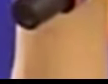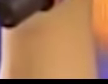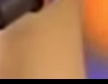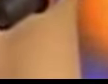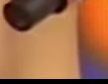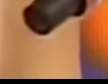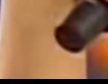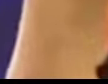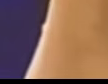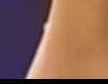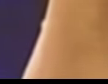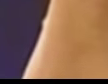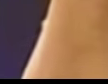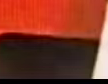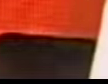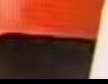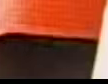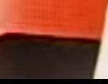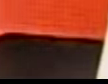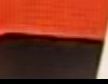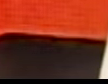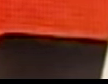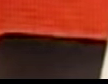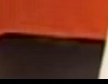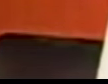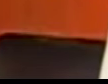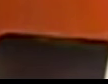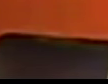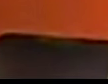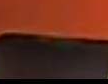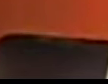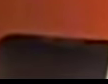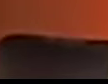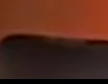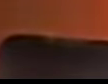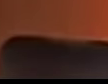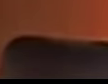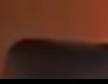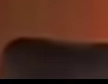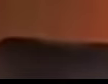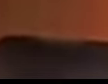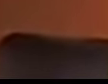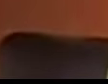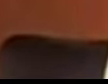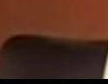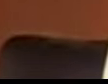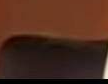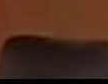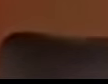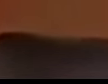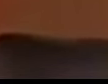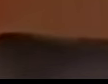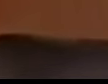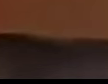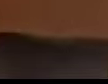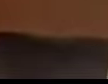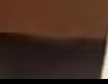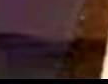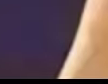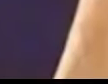sí. Lo aprecio muchísimo. Obvio, yo antes veía un árbol moviéndose, ahora ya no, presidente. Ahora es